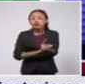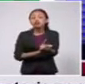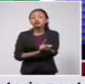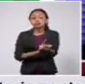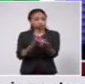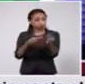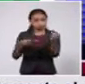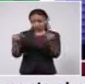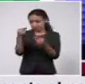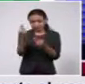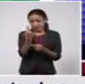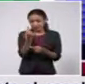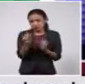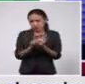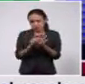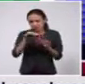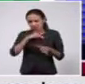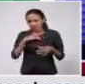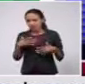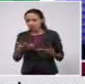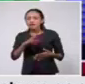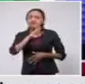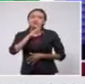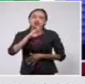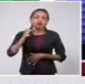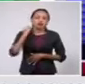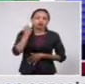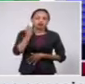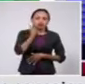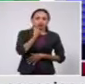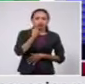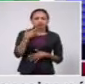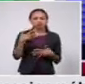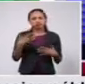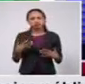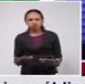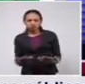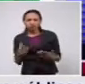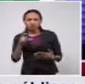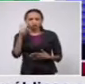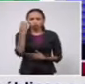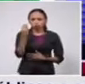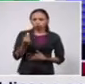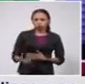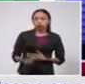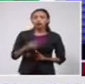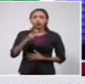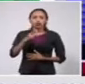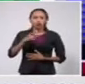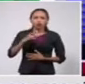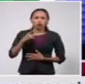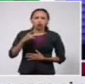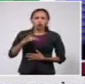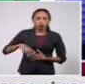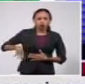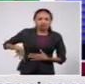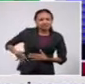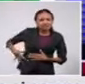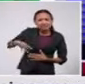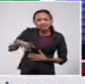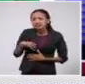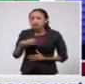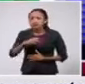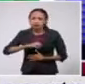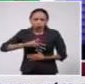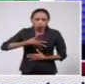iniciales tuvo fiebre, decaimiento, diarreas, dolor abdominal, vómitos y tos